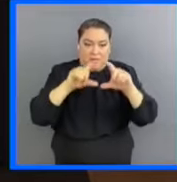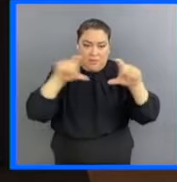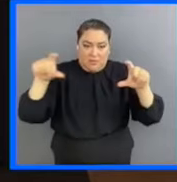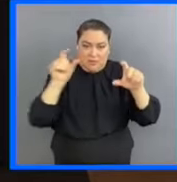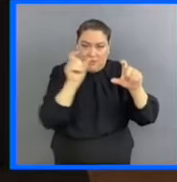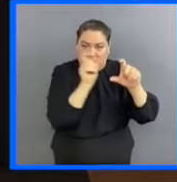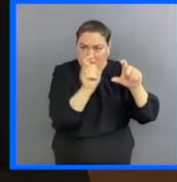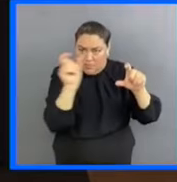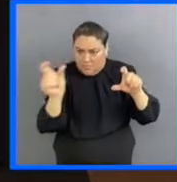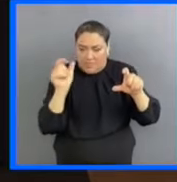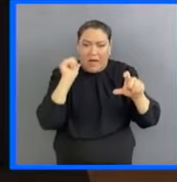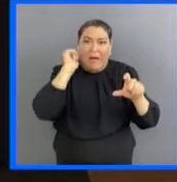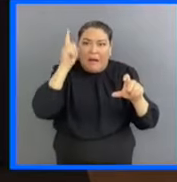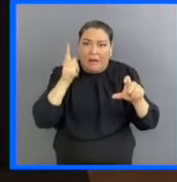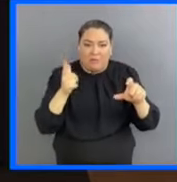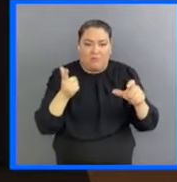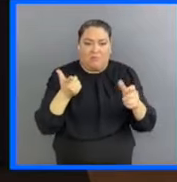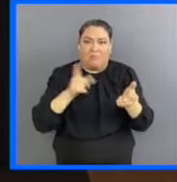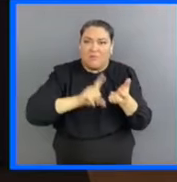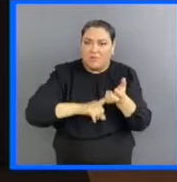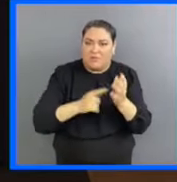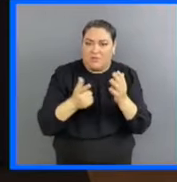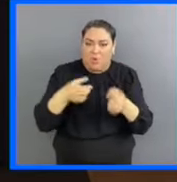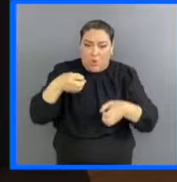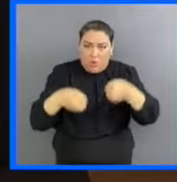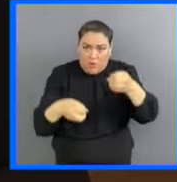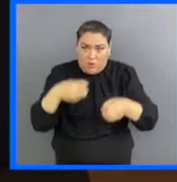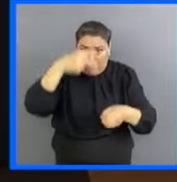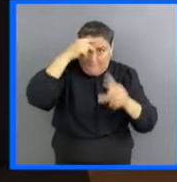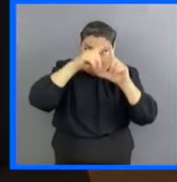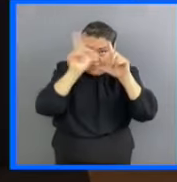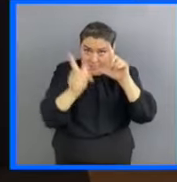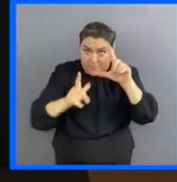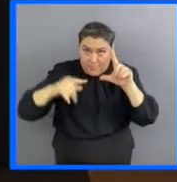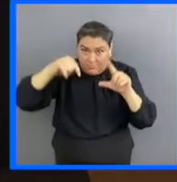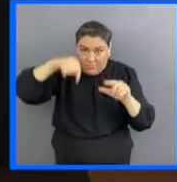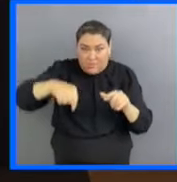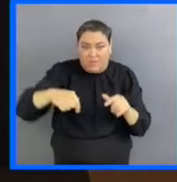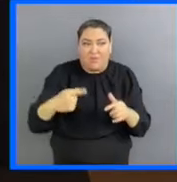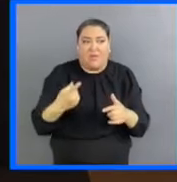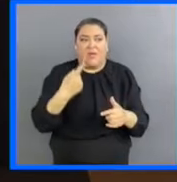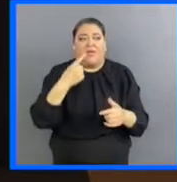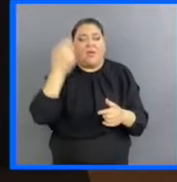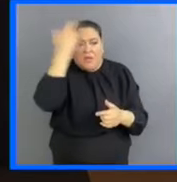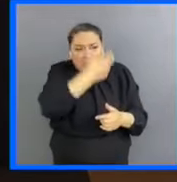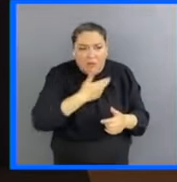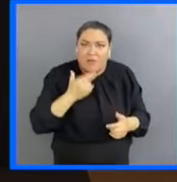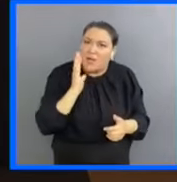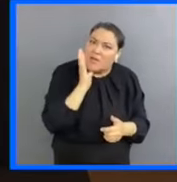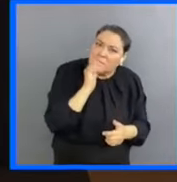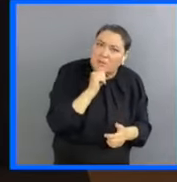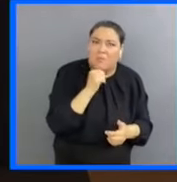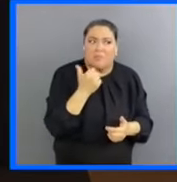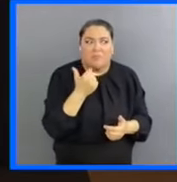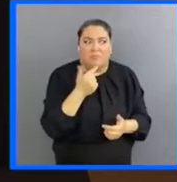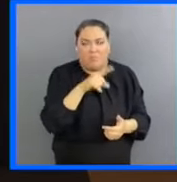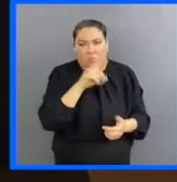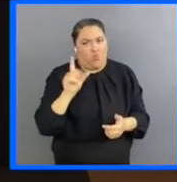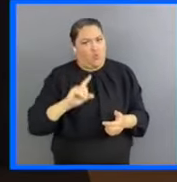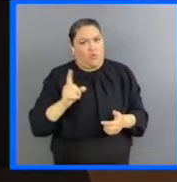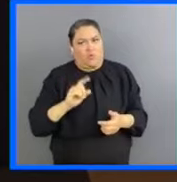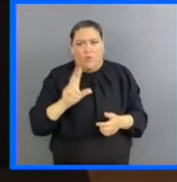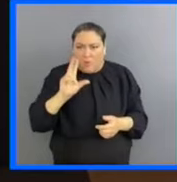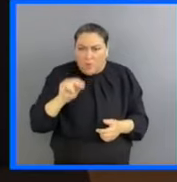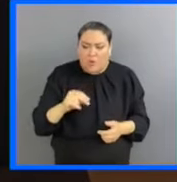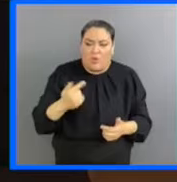apartado del sistema jurídico del país que no pueda ser revisable, que se convierta no